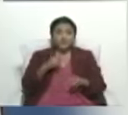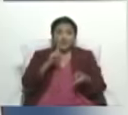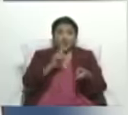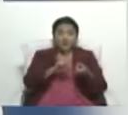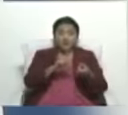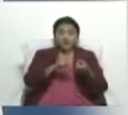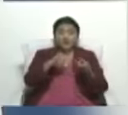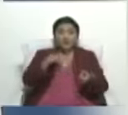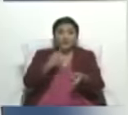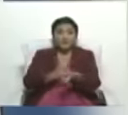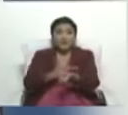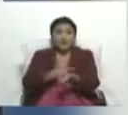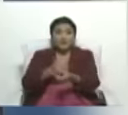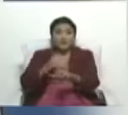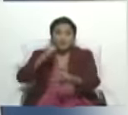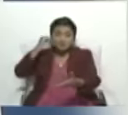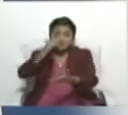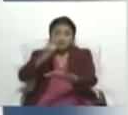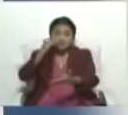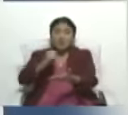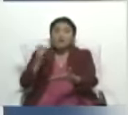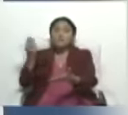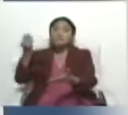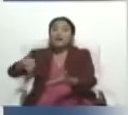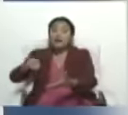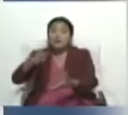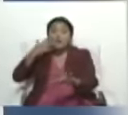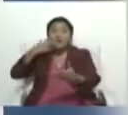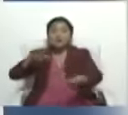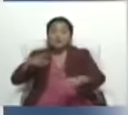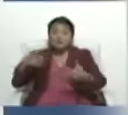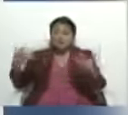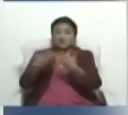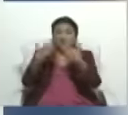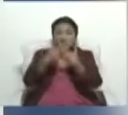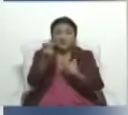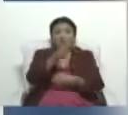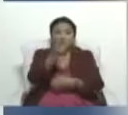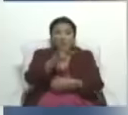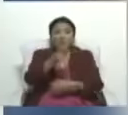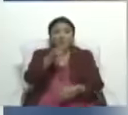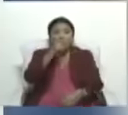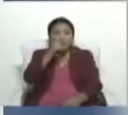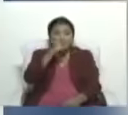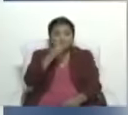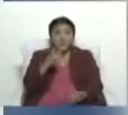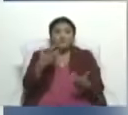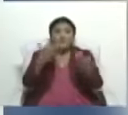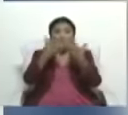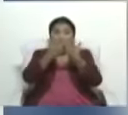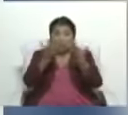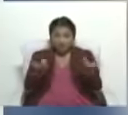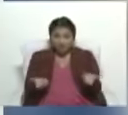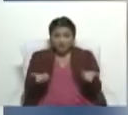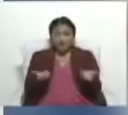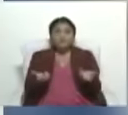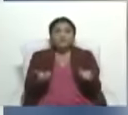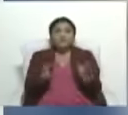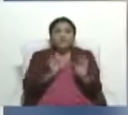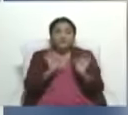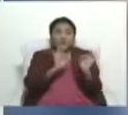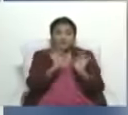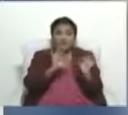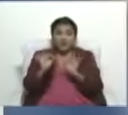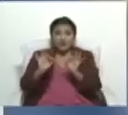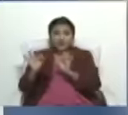colocarle unas puñaladas adicionales para hacer creer que era un caso de suicidio-homicidio. Y preparar